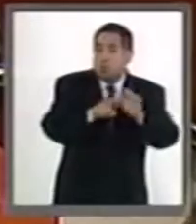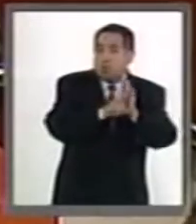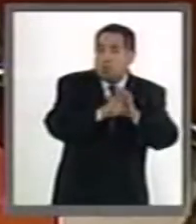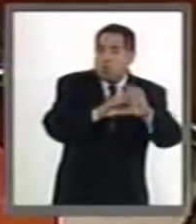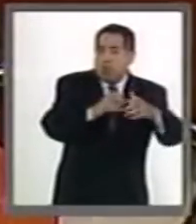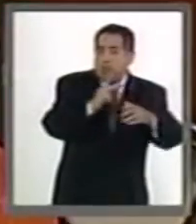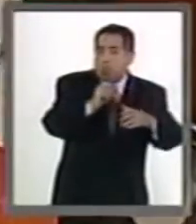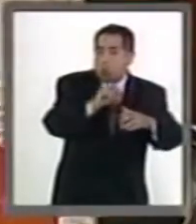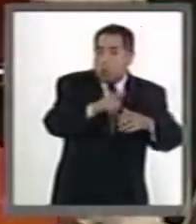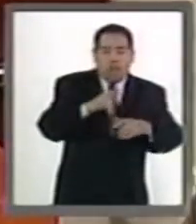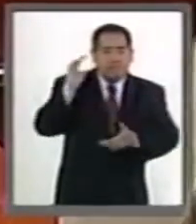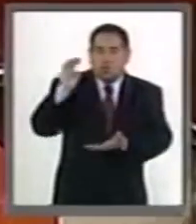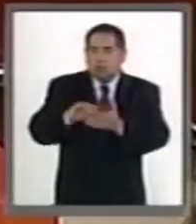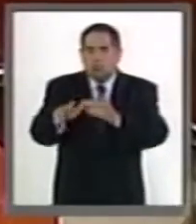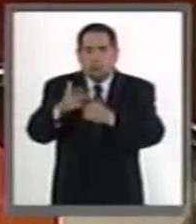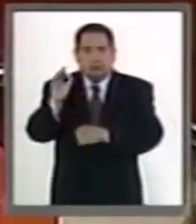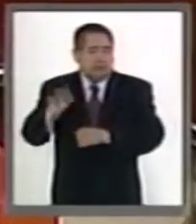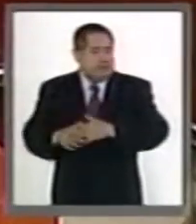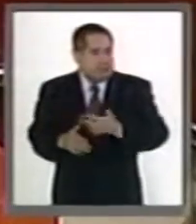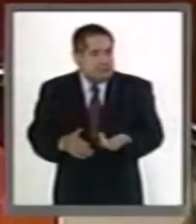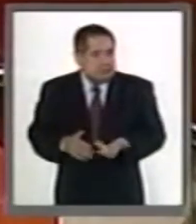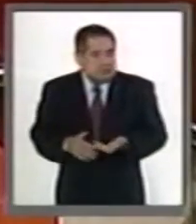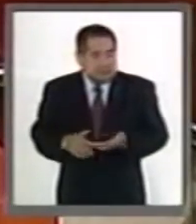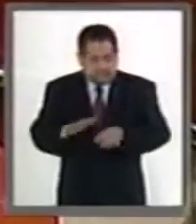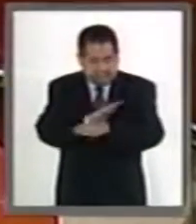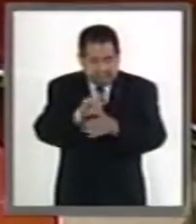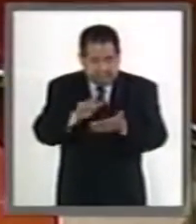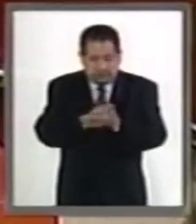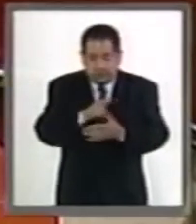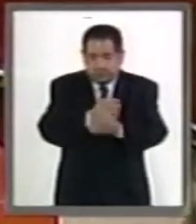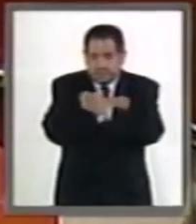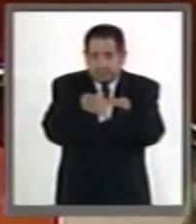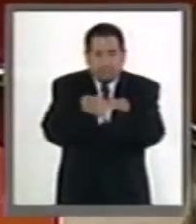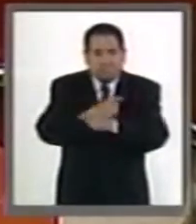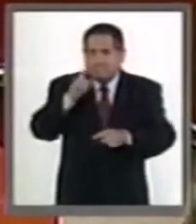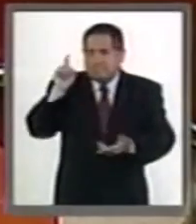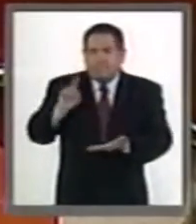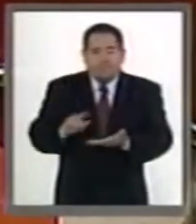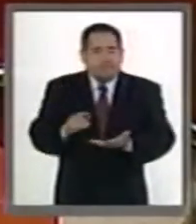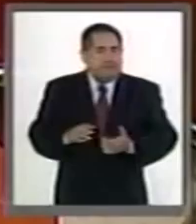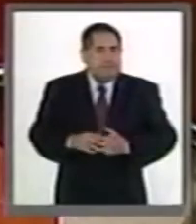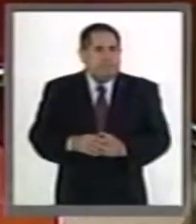del 30% a los programas que tienen que ver con la reforma educativo-laboral.